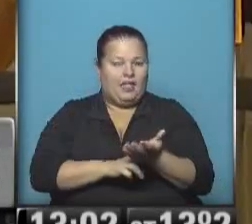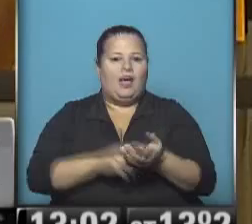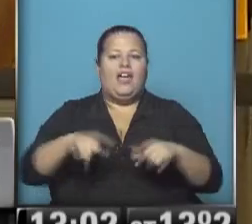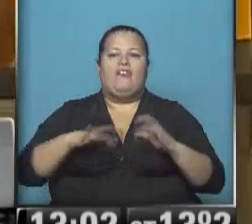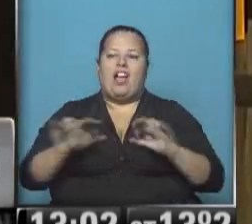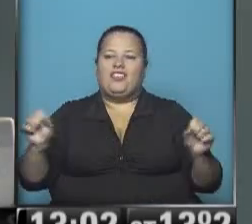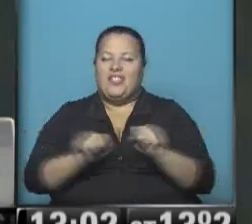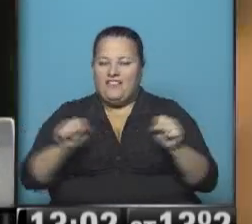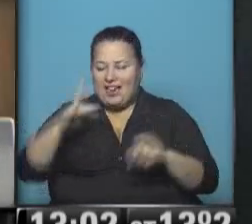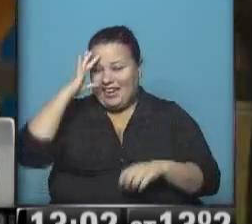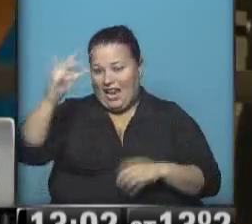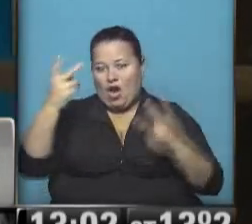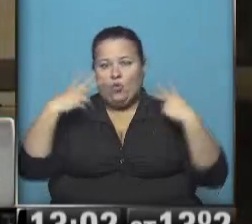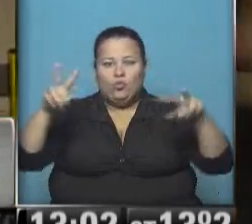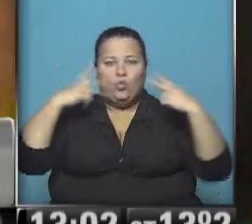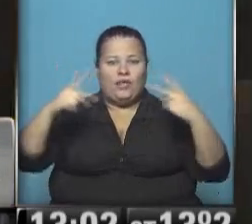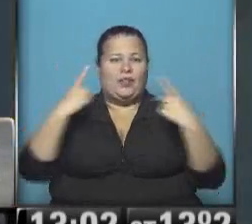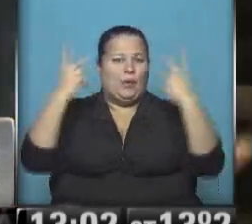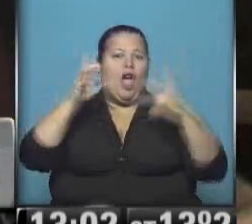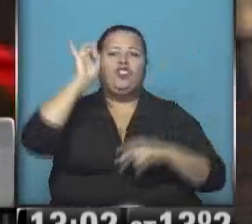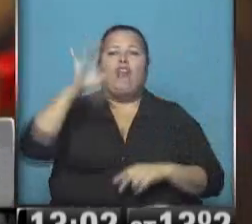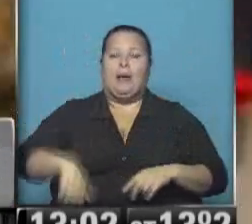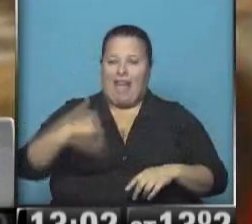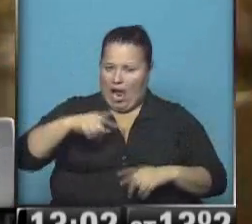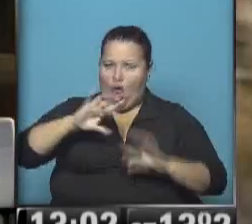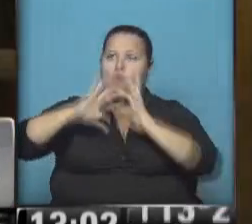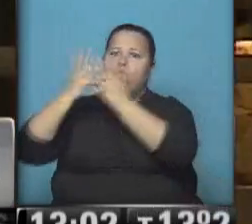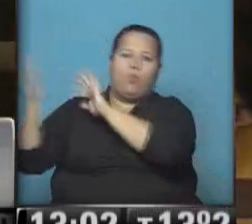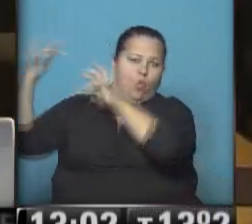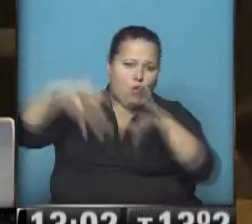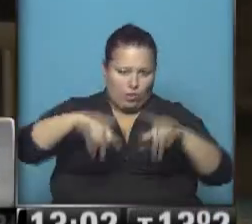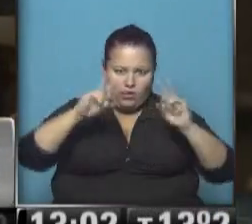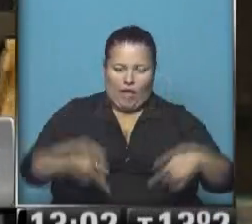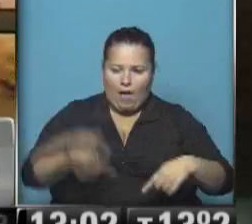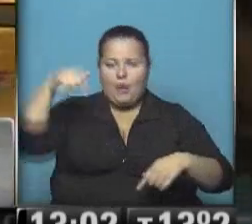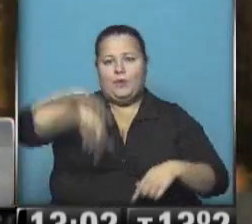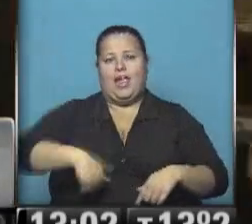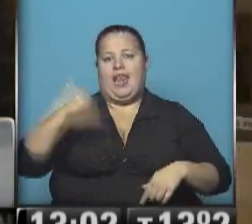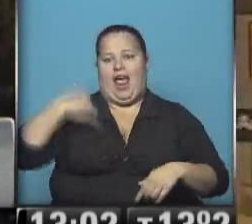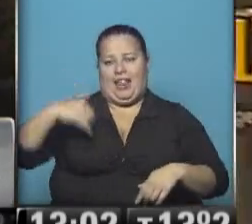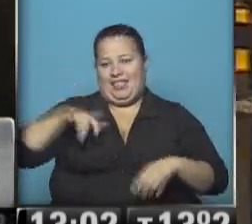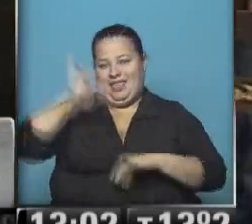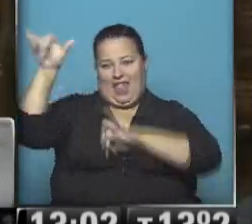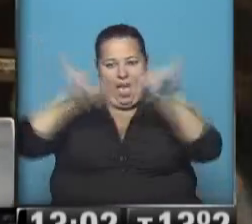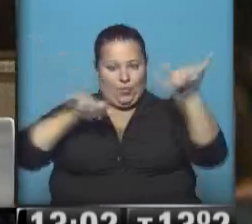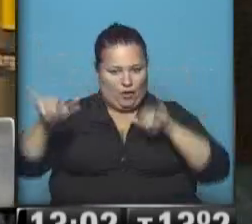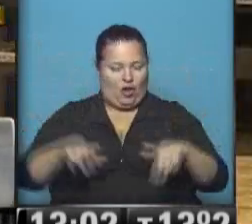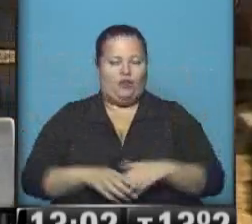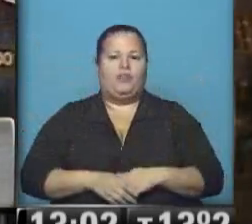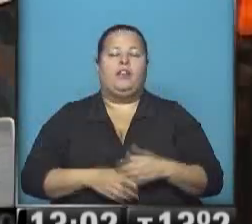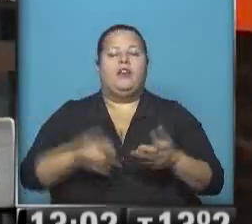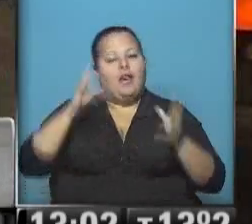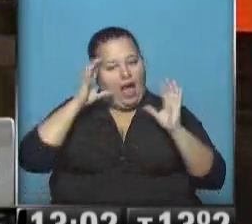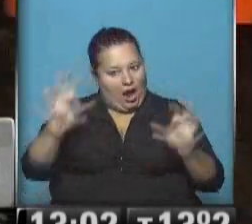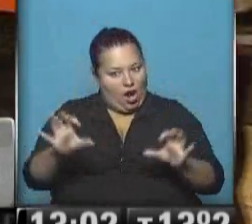vacaciones de invierno la gran cantidad de turistas que hay no solamente nacionales sino internacionales transitando por estas rutas aéreas de la República Argentina